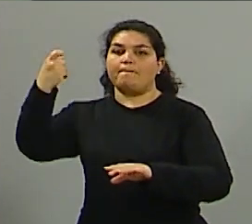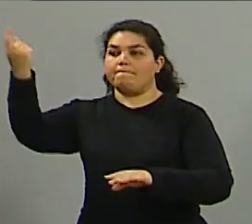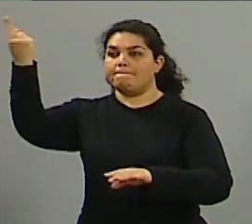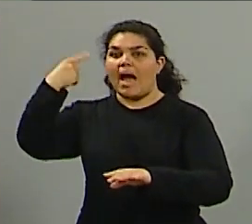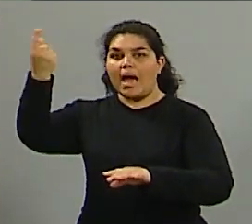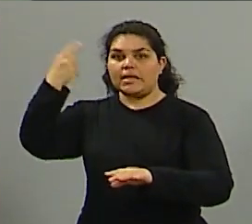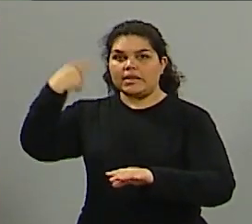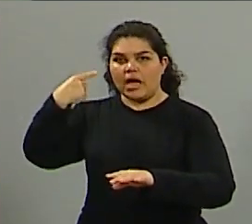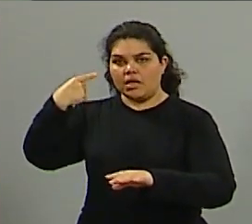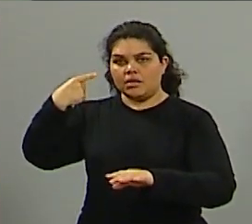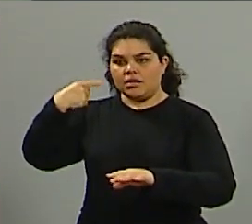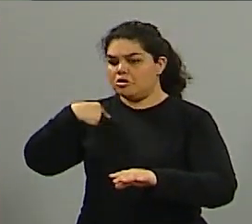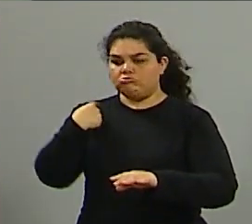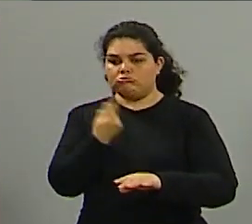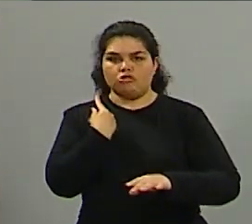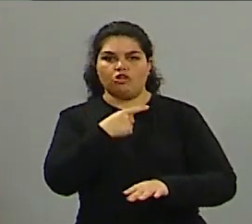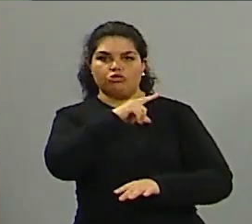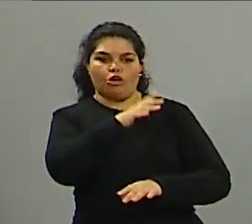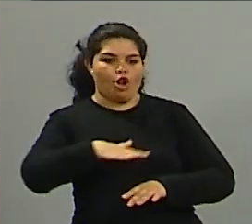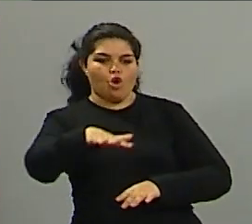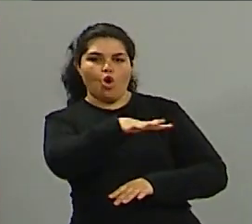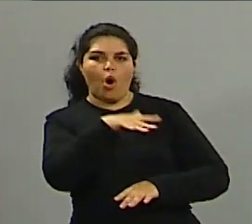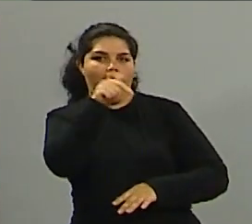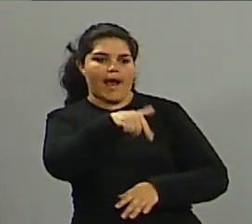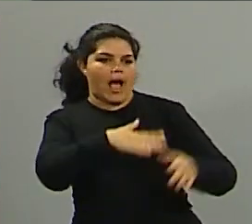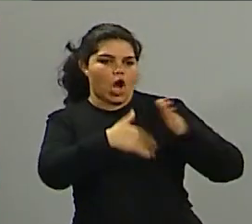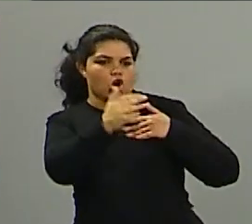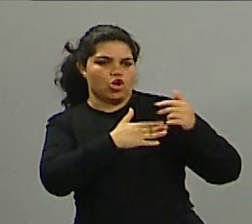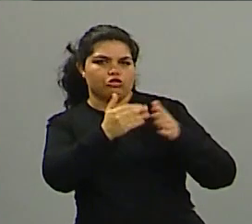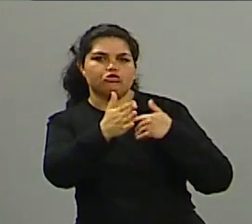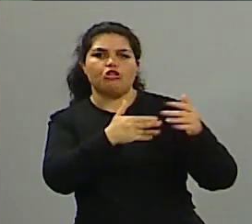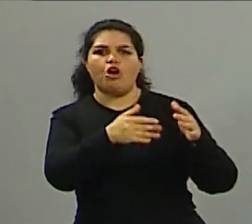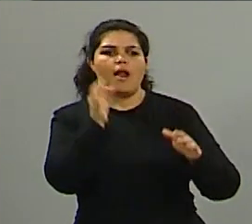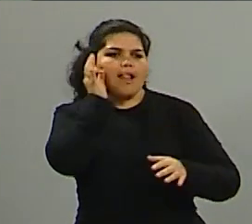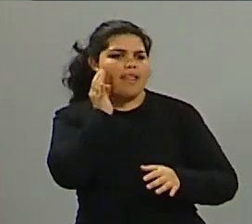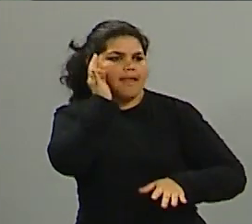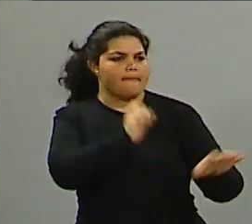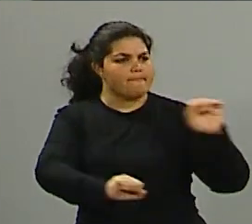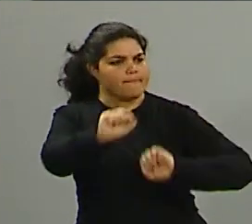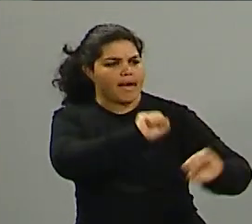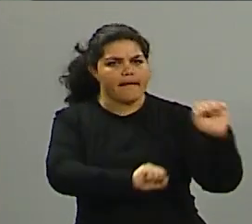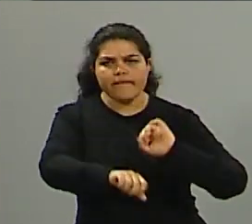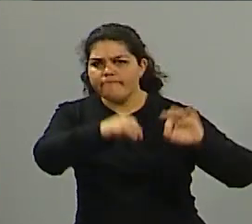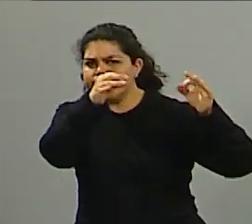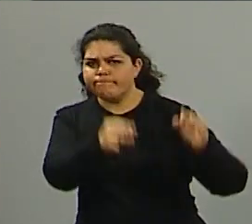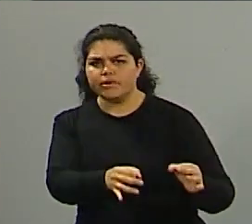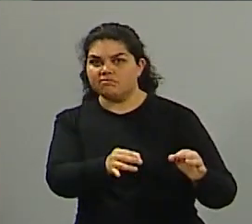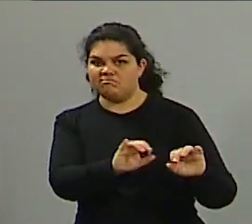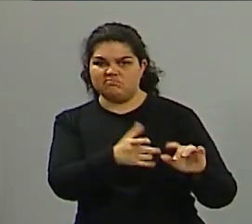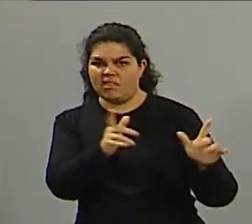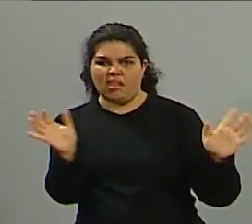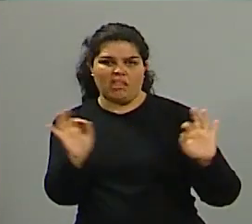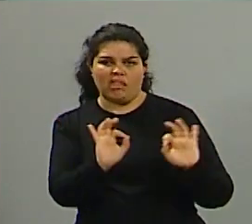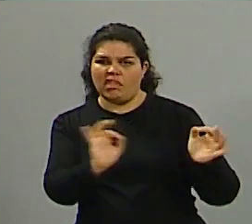de infraestructura ni de sanidad, ¿no? Era el objetivo podríamos decir, el objetivo de, en este